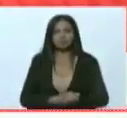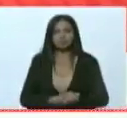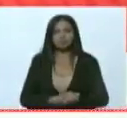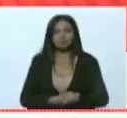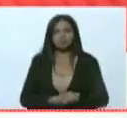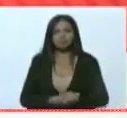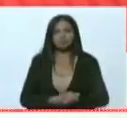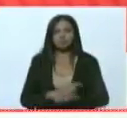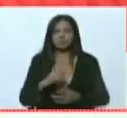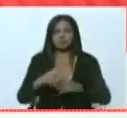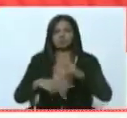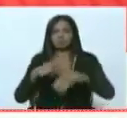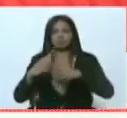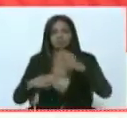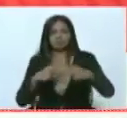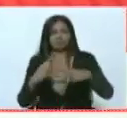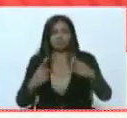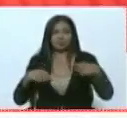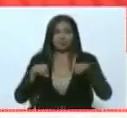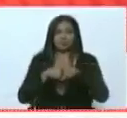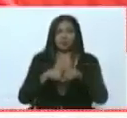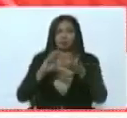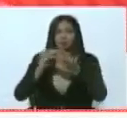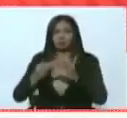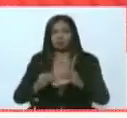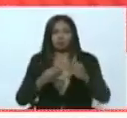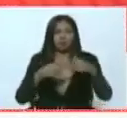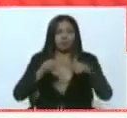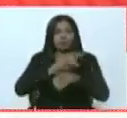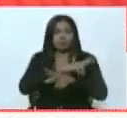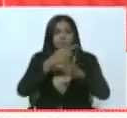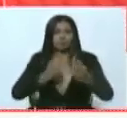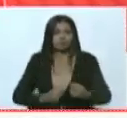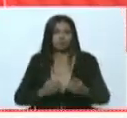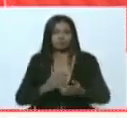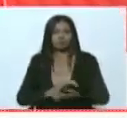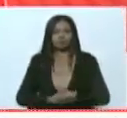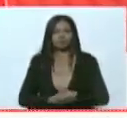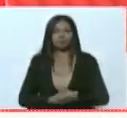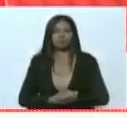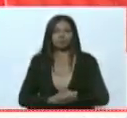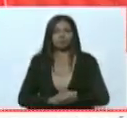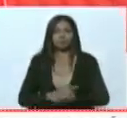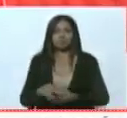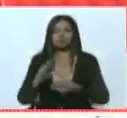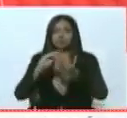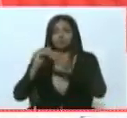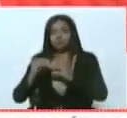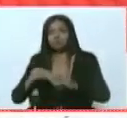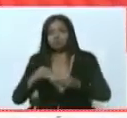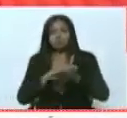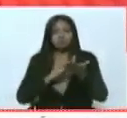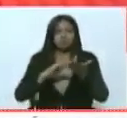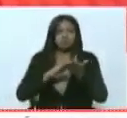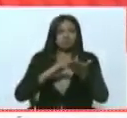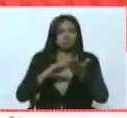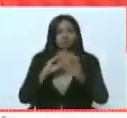Estamos en un proceso de adecuación de nuestra fuerza, mejorar la capacidad de gobierno,